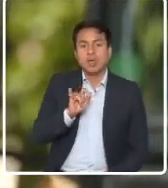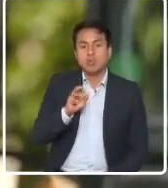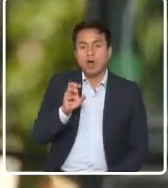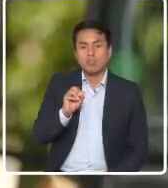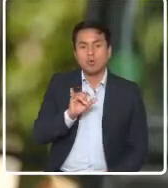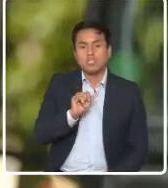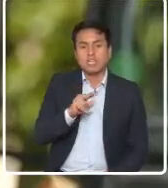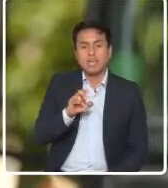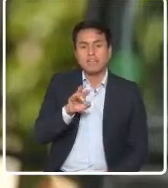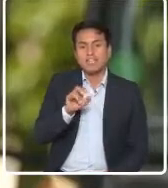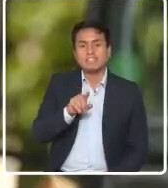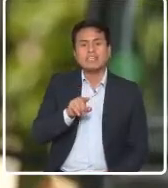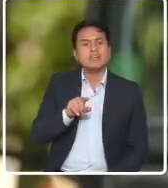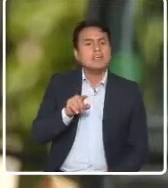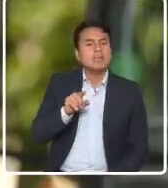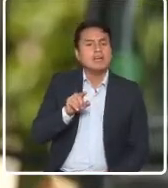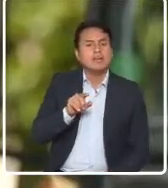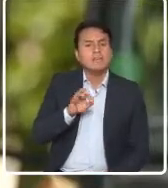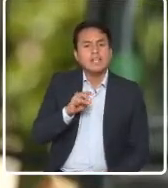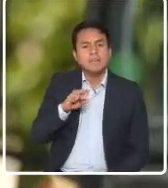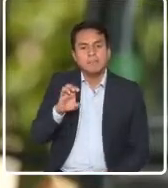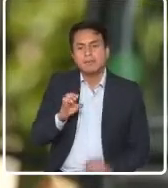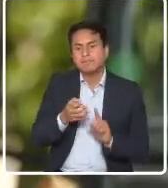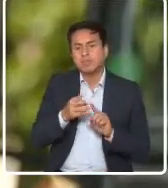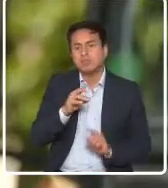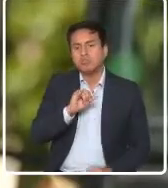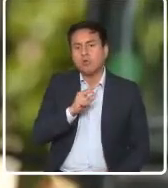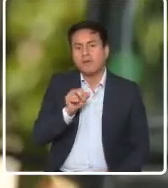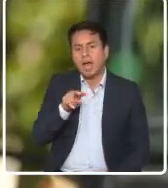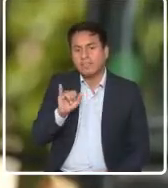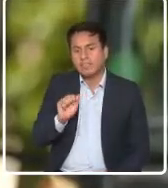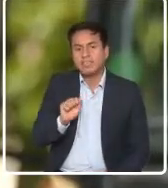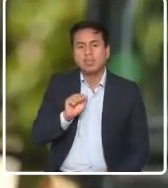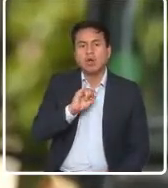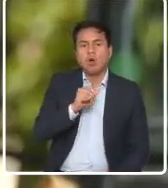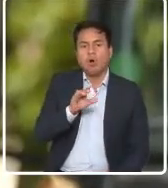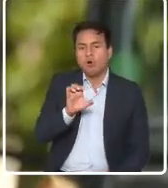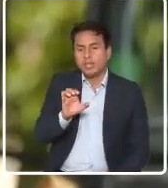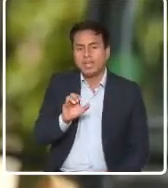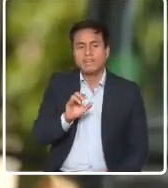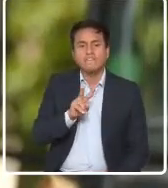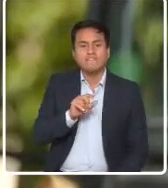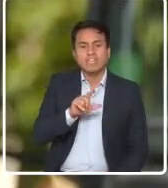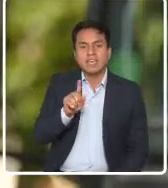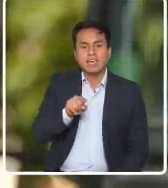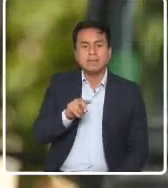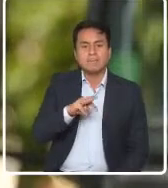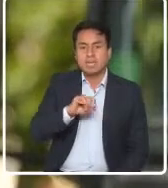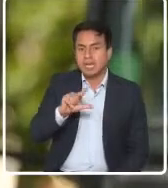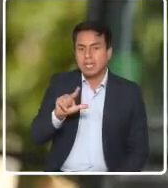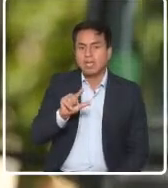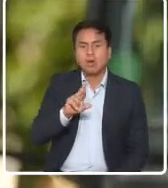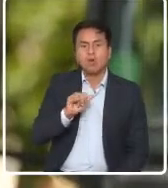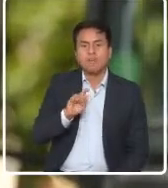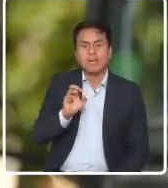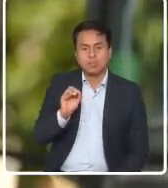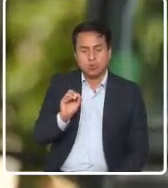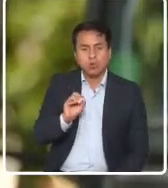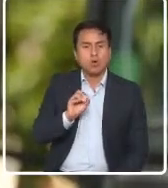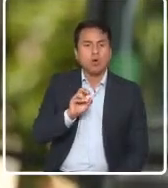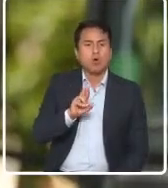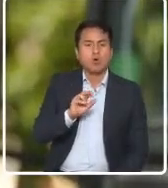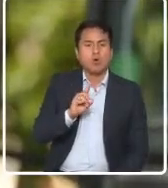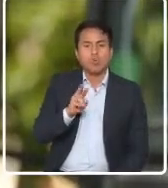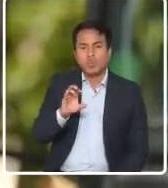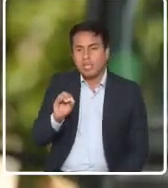Eduardo Llévenes Moya, Felipe Alvarado Aravena, Giovanni Suazo, Jorge Cancino, Mario Villegas, Miguel Vega, Roberto Yáñez,